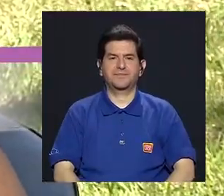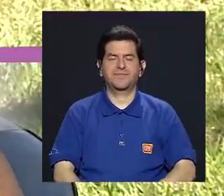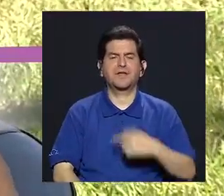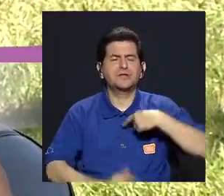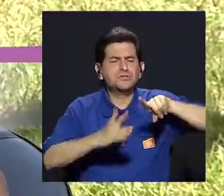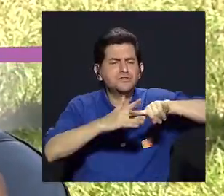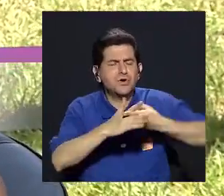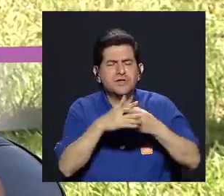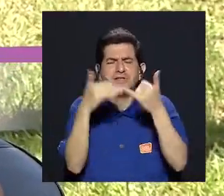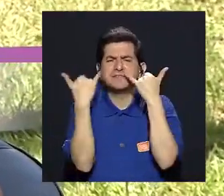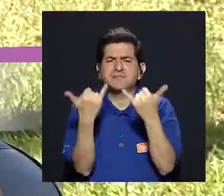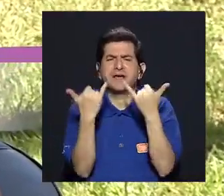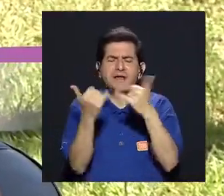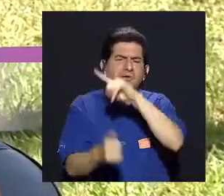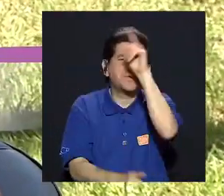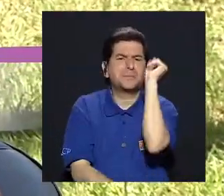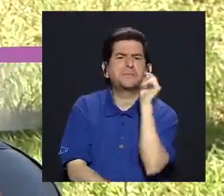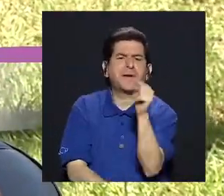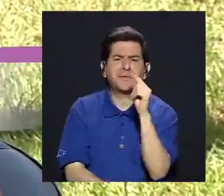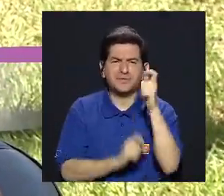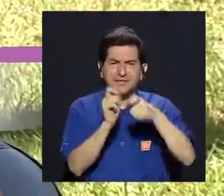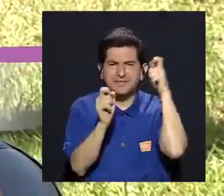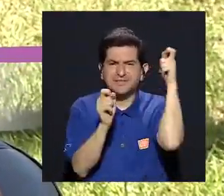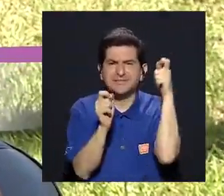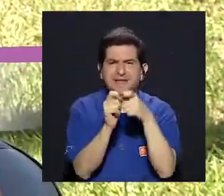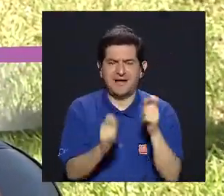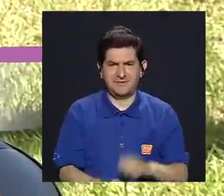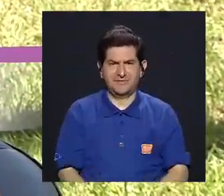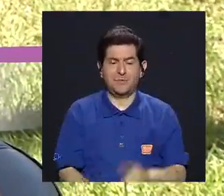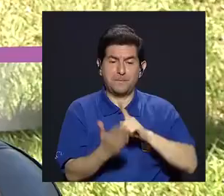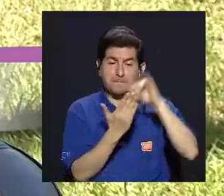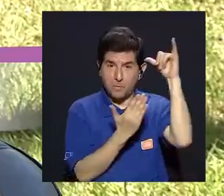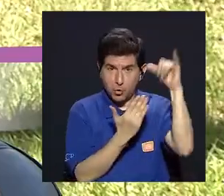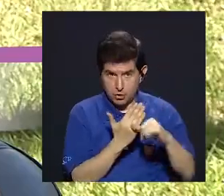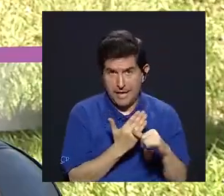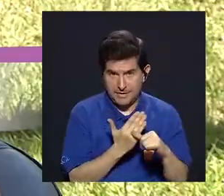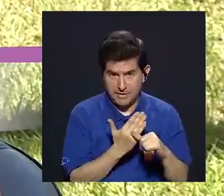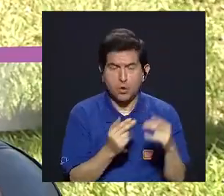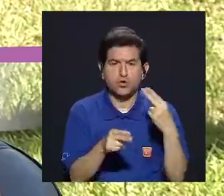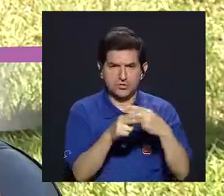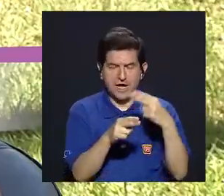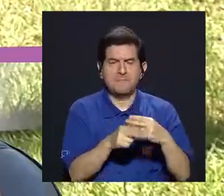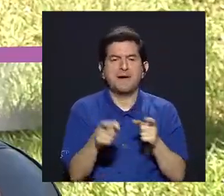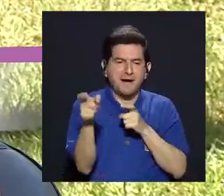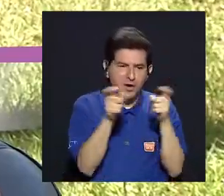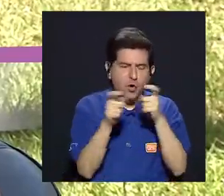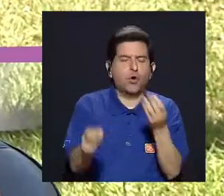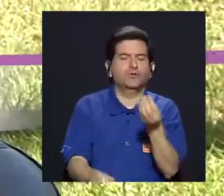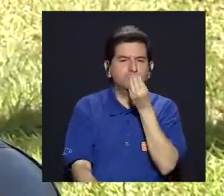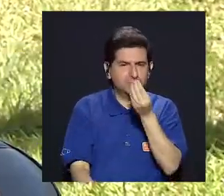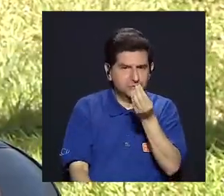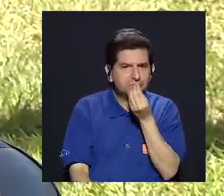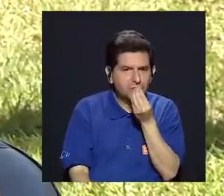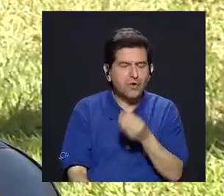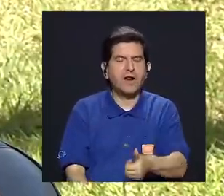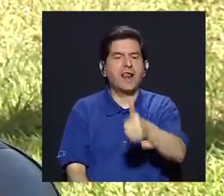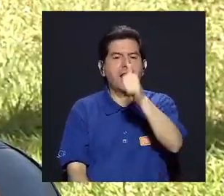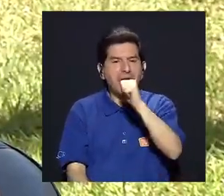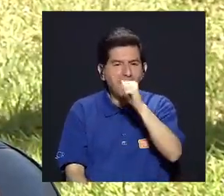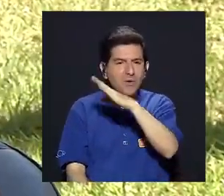quería iniciar este bloque preguntándole precisamente por ese proyecto que se llama control de alimentos